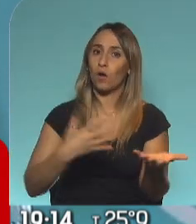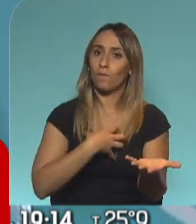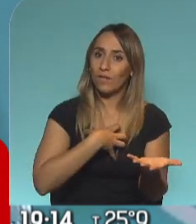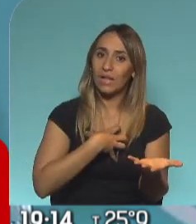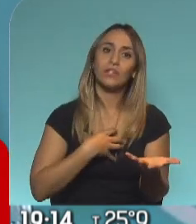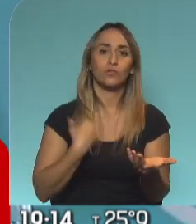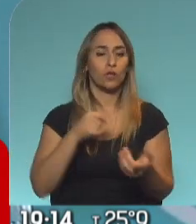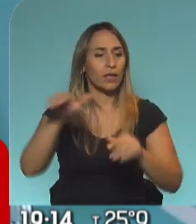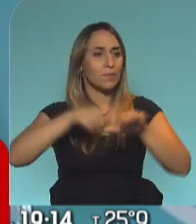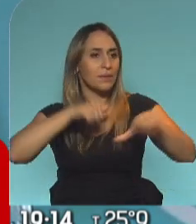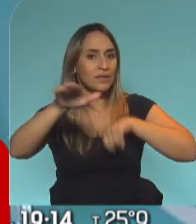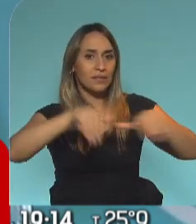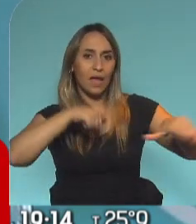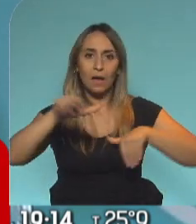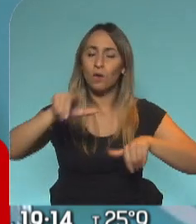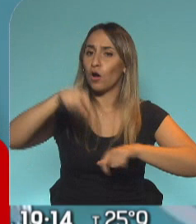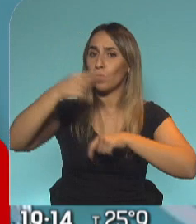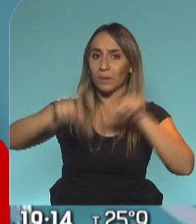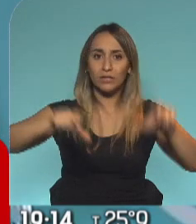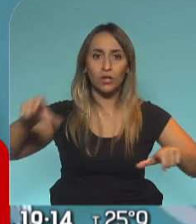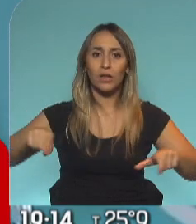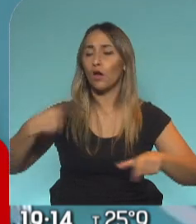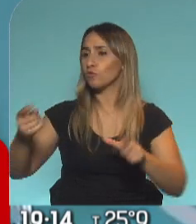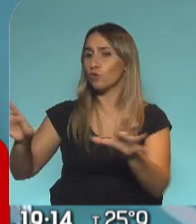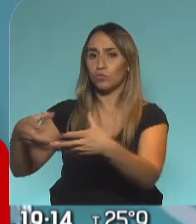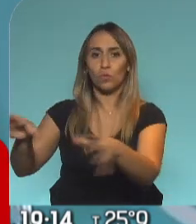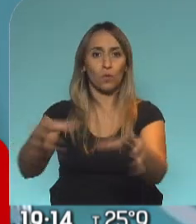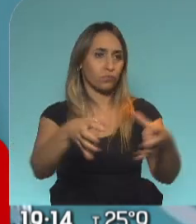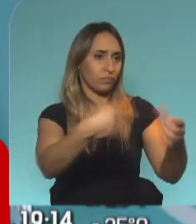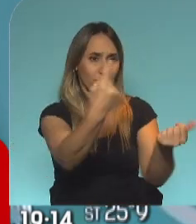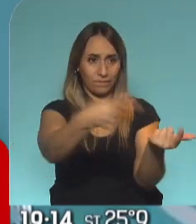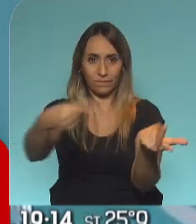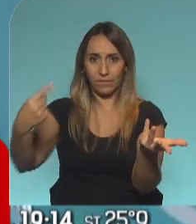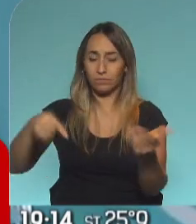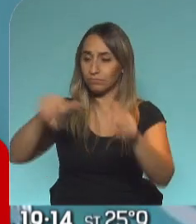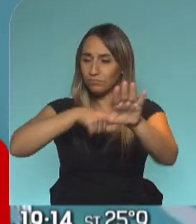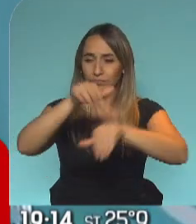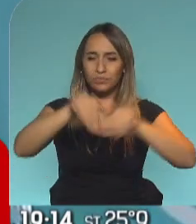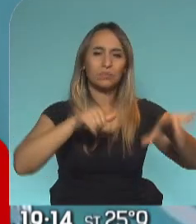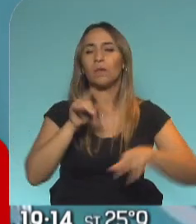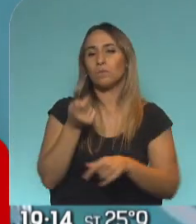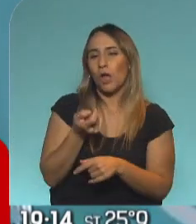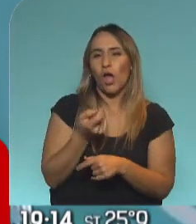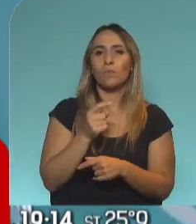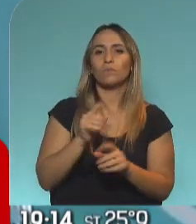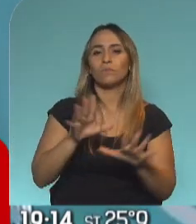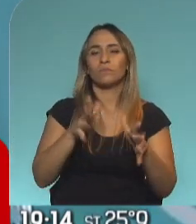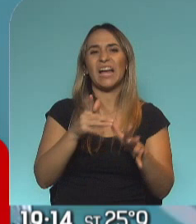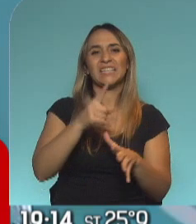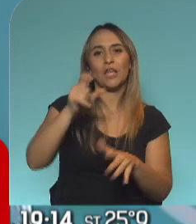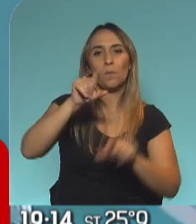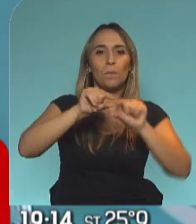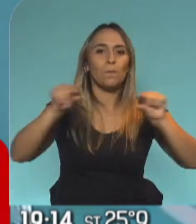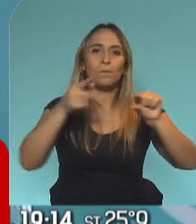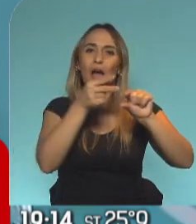algunos referentes ya de otros campos a que se vacunen. Utilizaríamos muy poquitas vacunas, 100 vacunas, pero para que